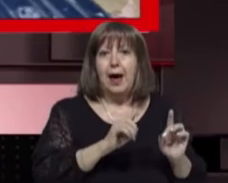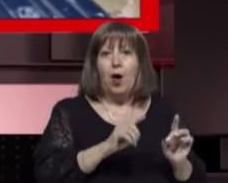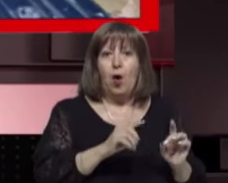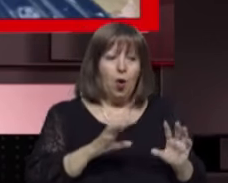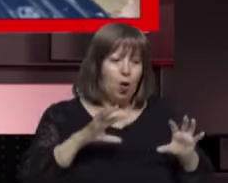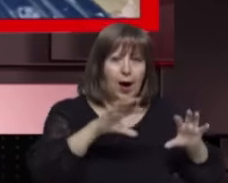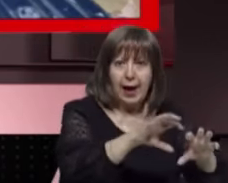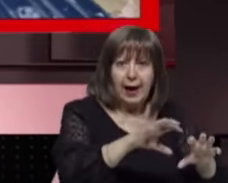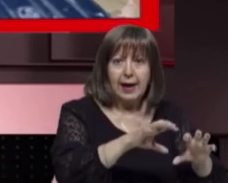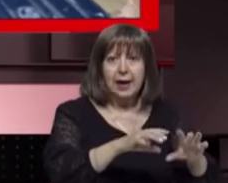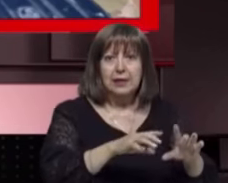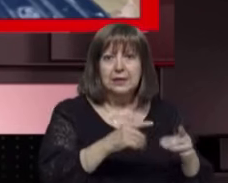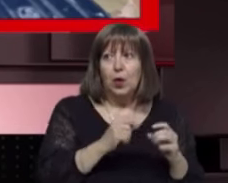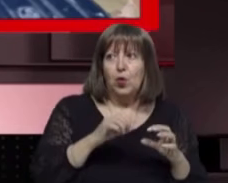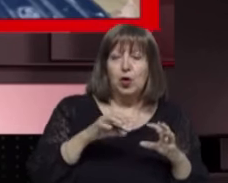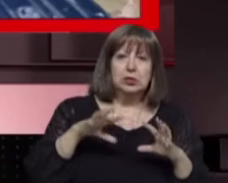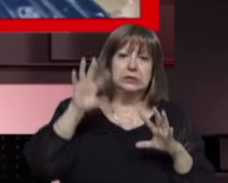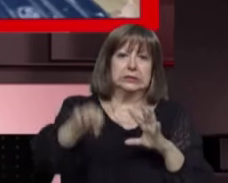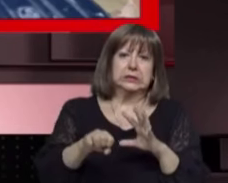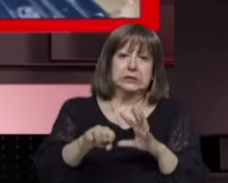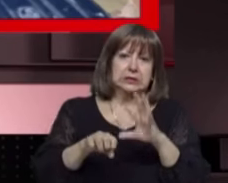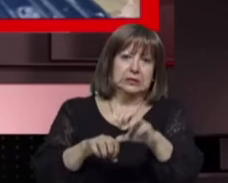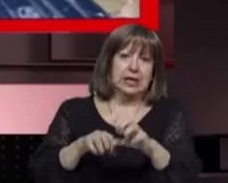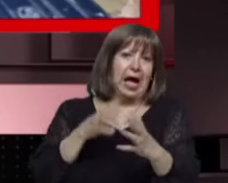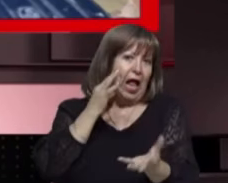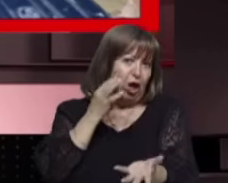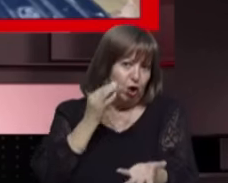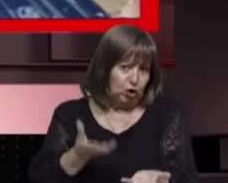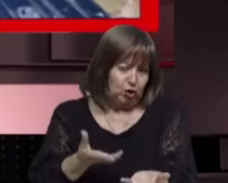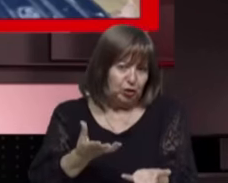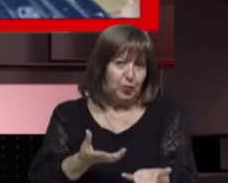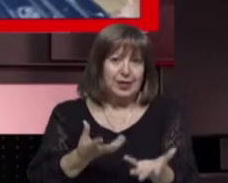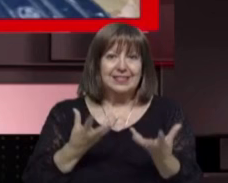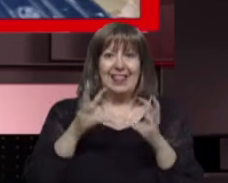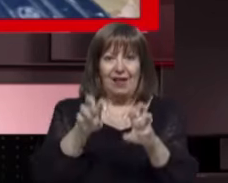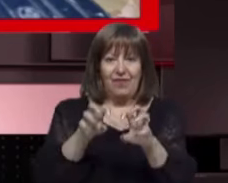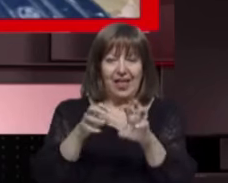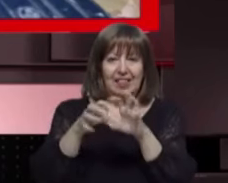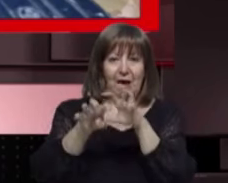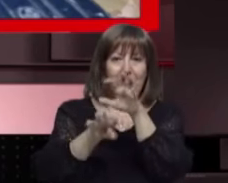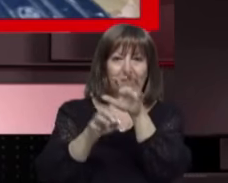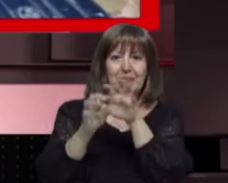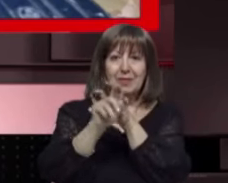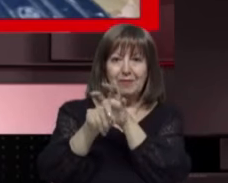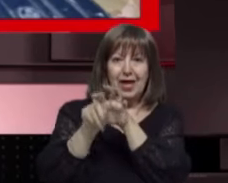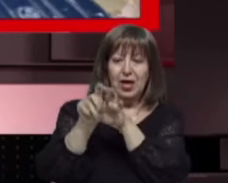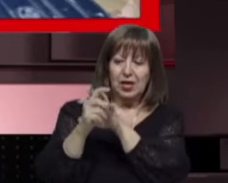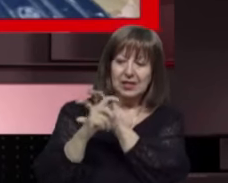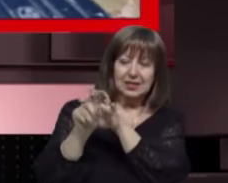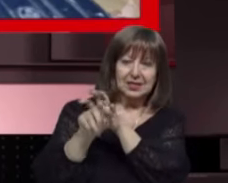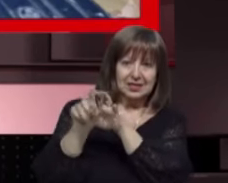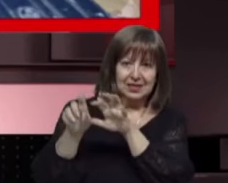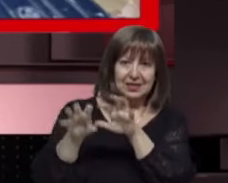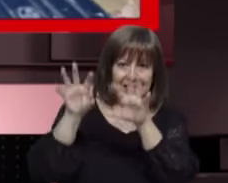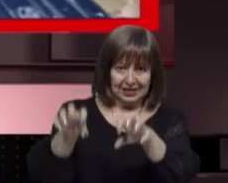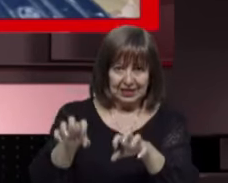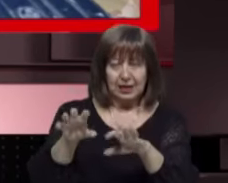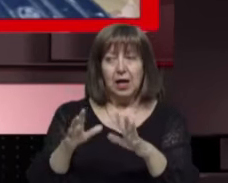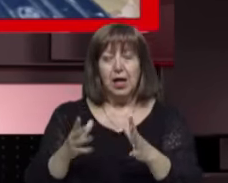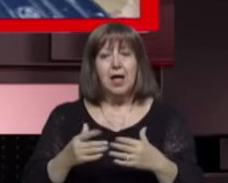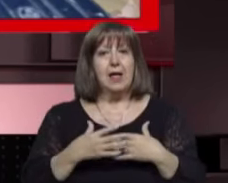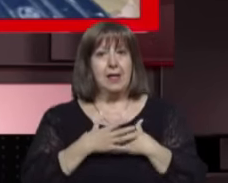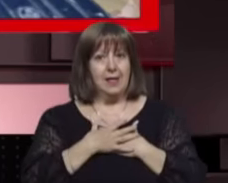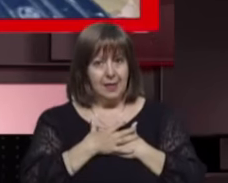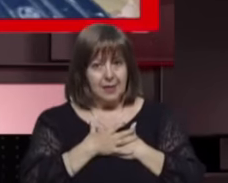o se le va encima, el bichito va a tirar a defenderse, que se defiende con las dos manos delanteras, digamos. Una vez que